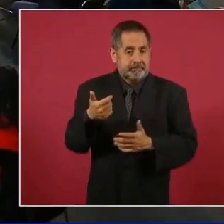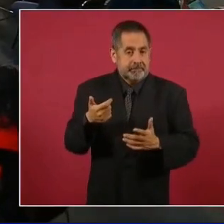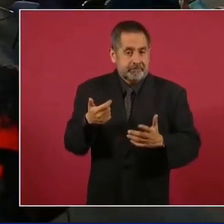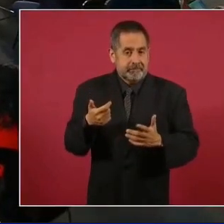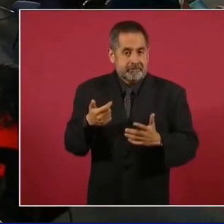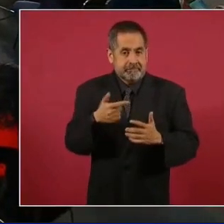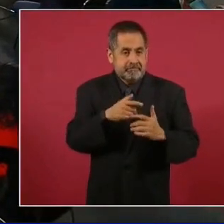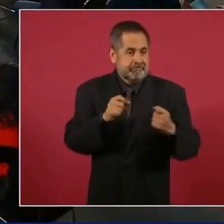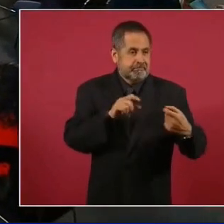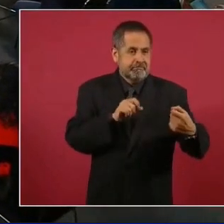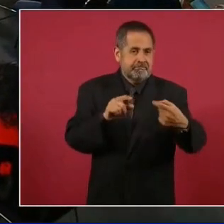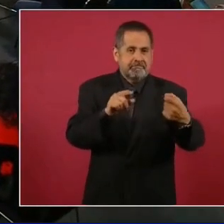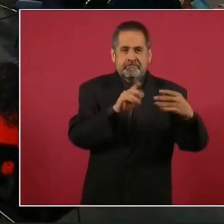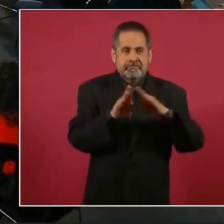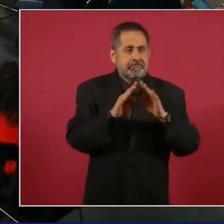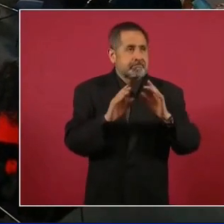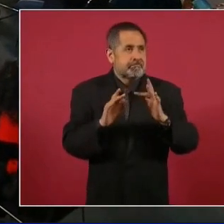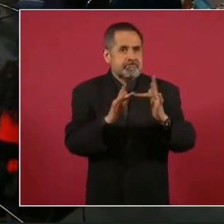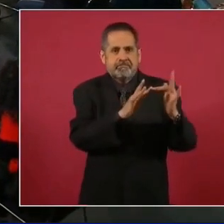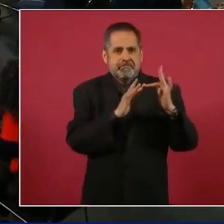las comunicaciones